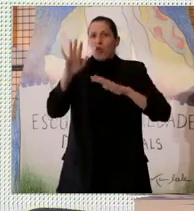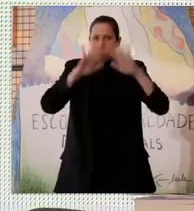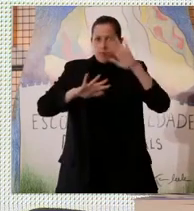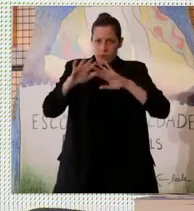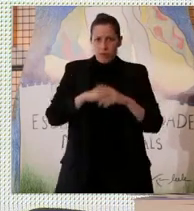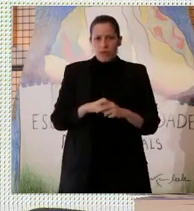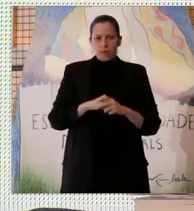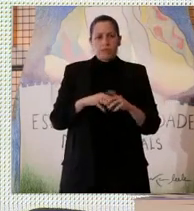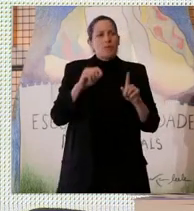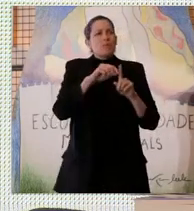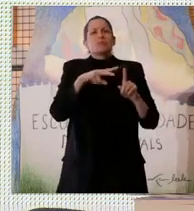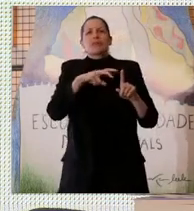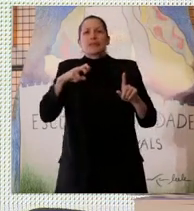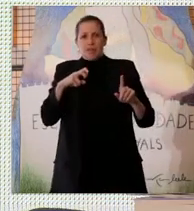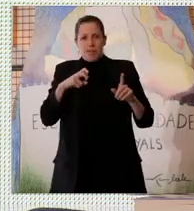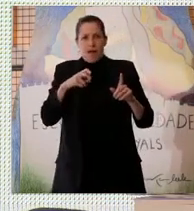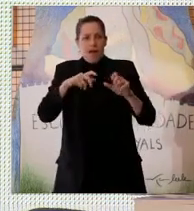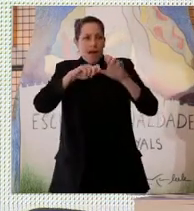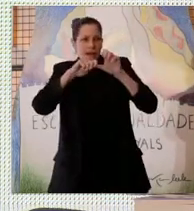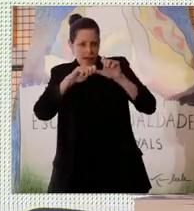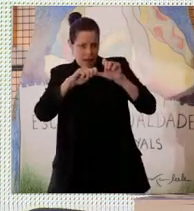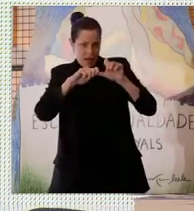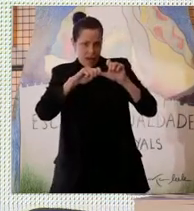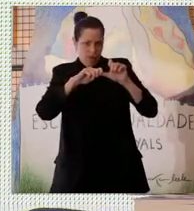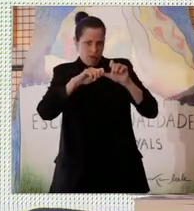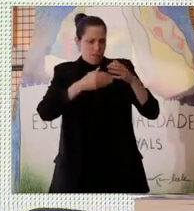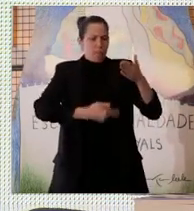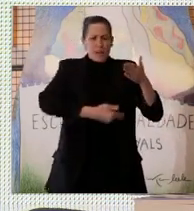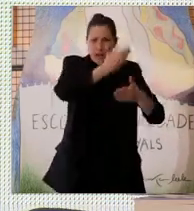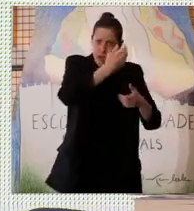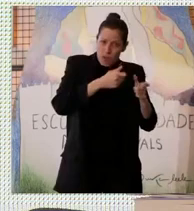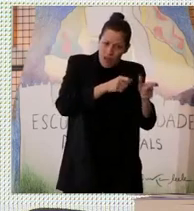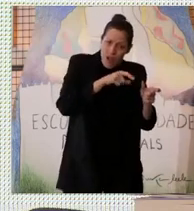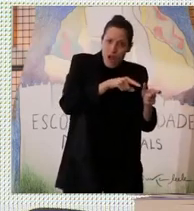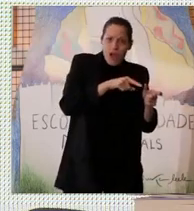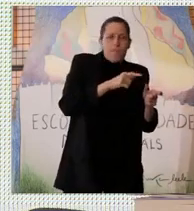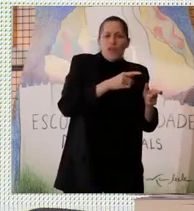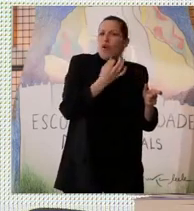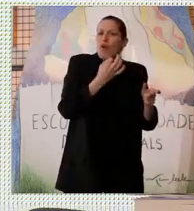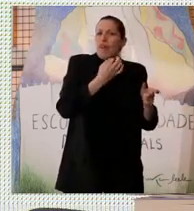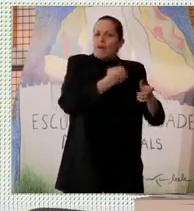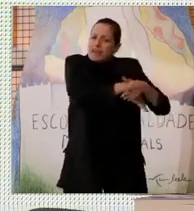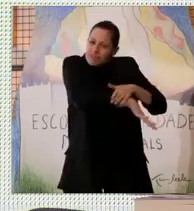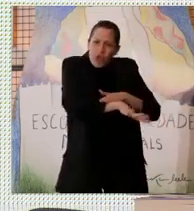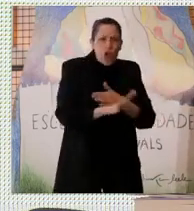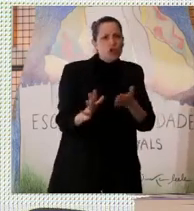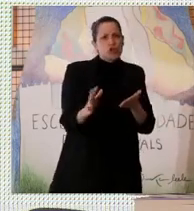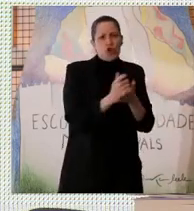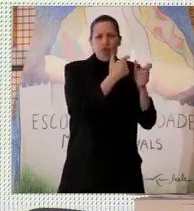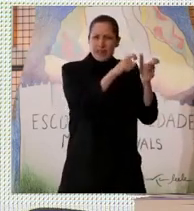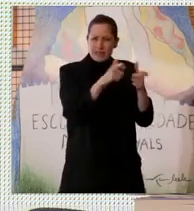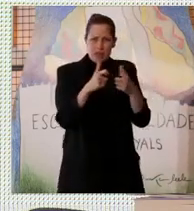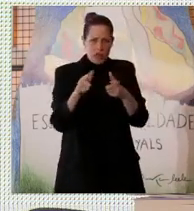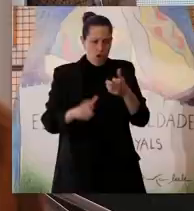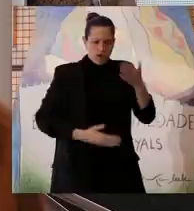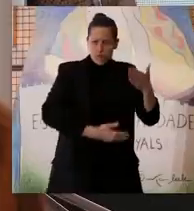Más allá de esa sección insisto tiene que aplicarse a todas las secciones del periódico a todas y eso Debería ser obligatorio en los medios